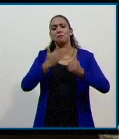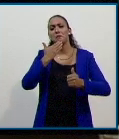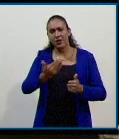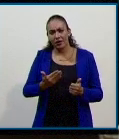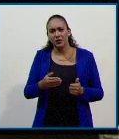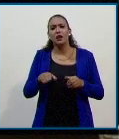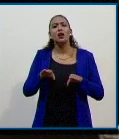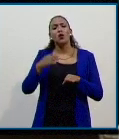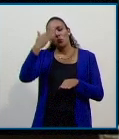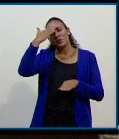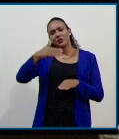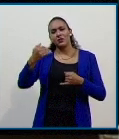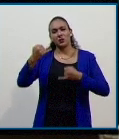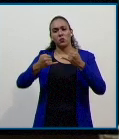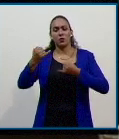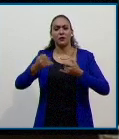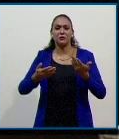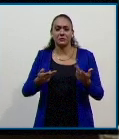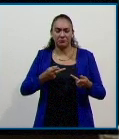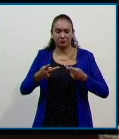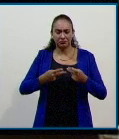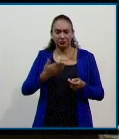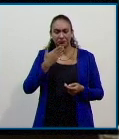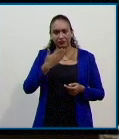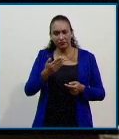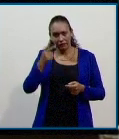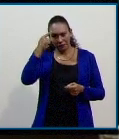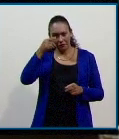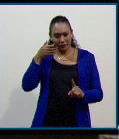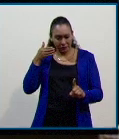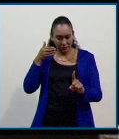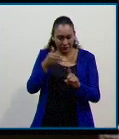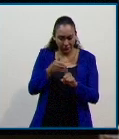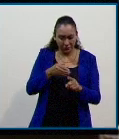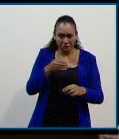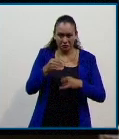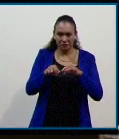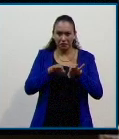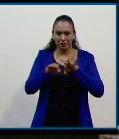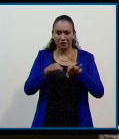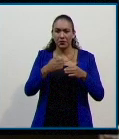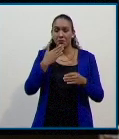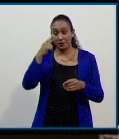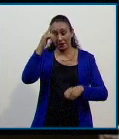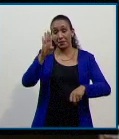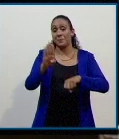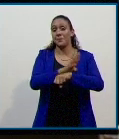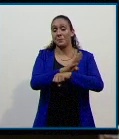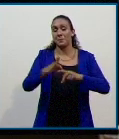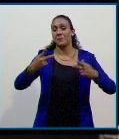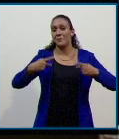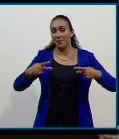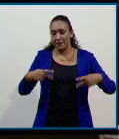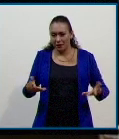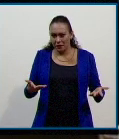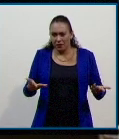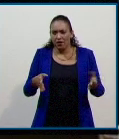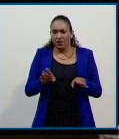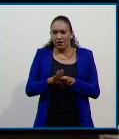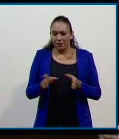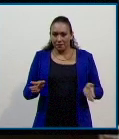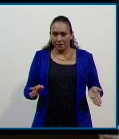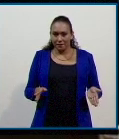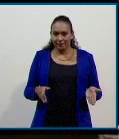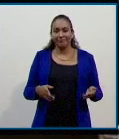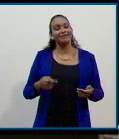de quienes juzguen sea el eje rector para la debida y correcta impartición de justicia en beneficio de las personas justiciables